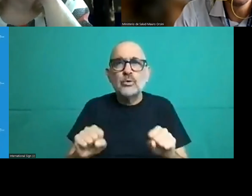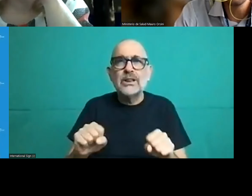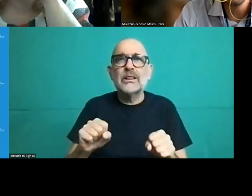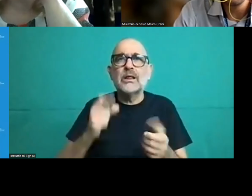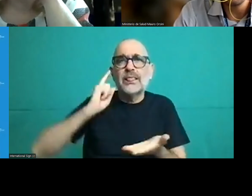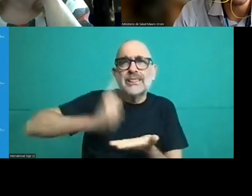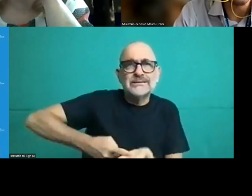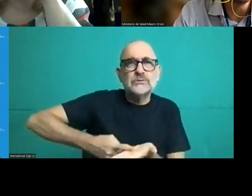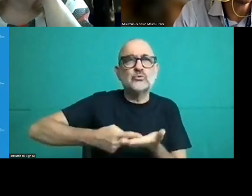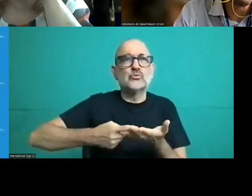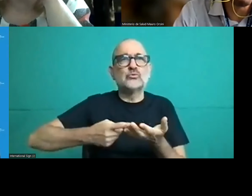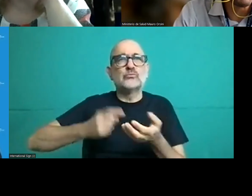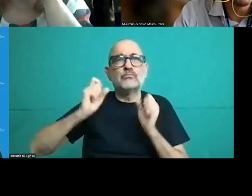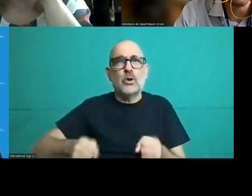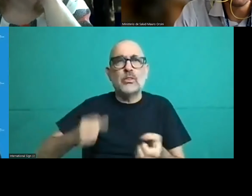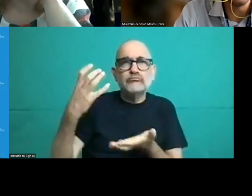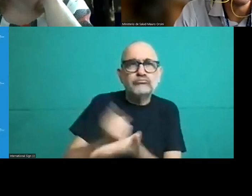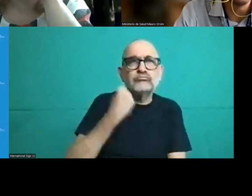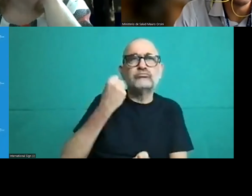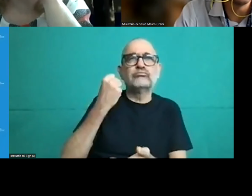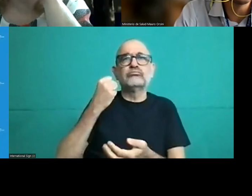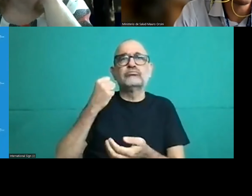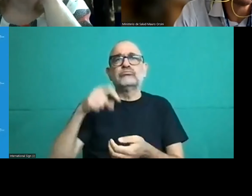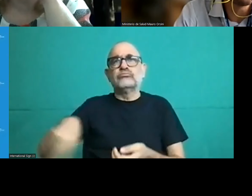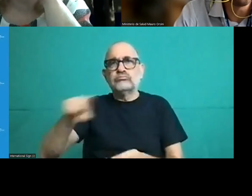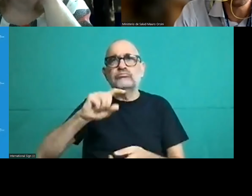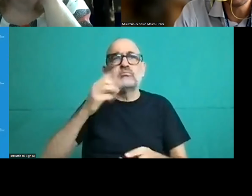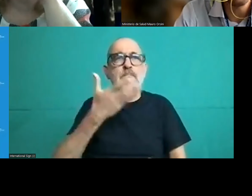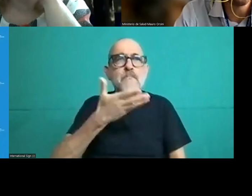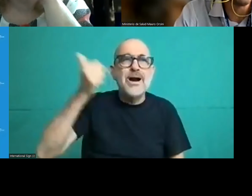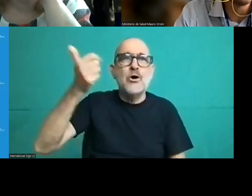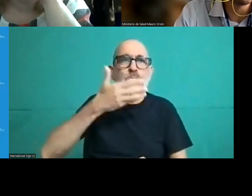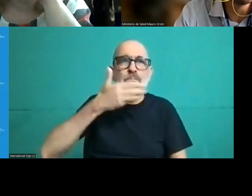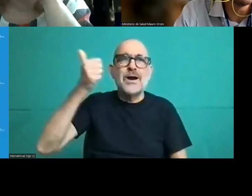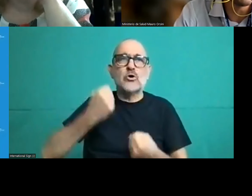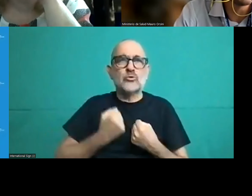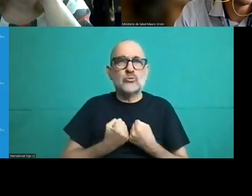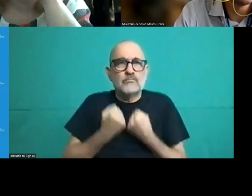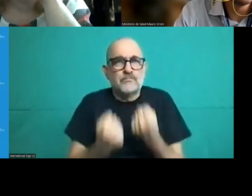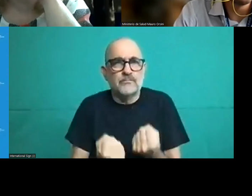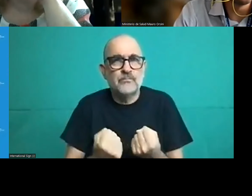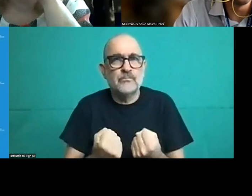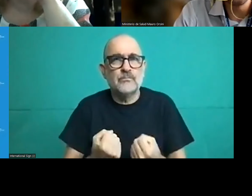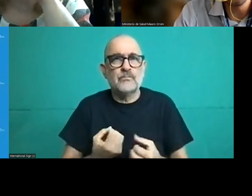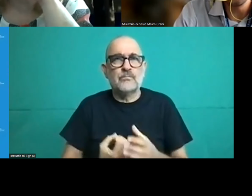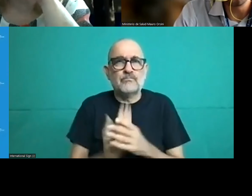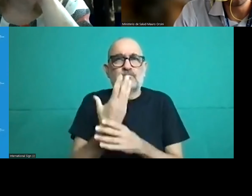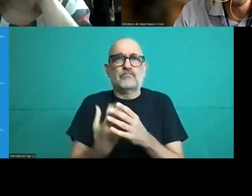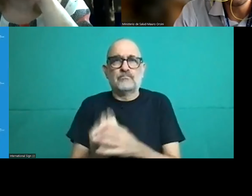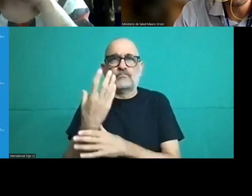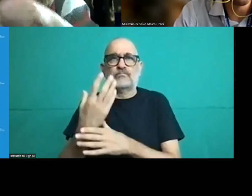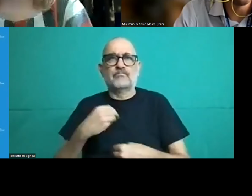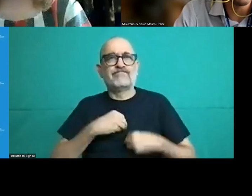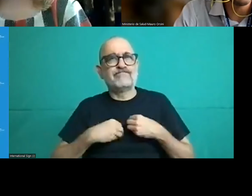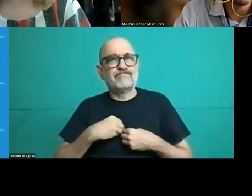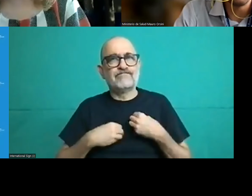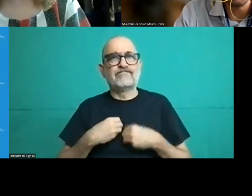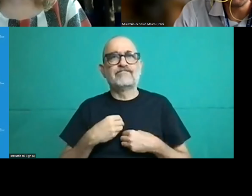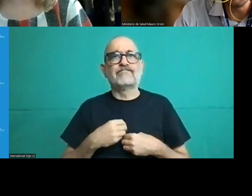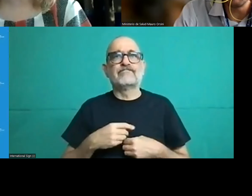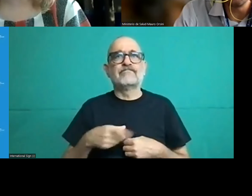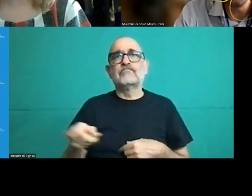pretenden y no se desvíen en el camino, como cualquier política pública. No podemos tampoco